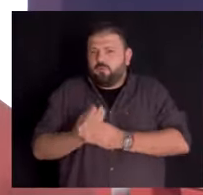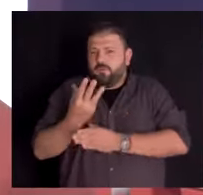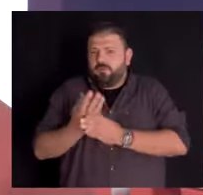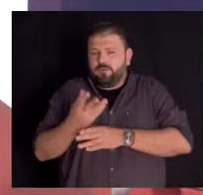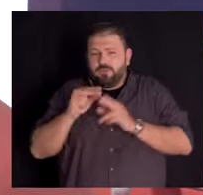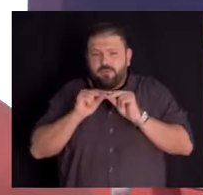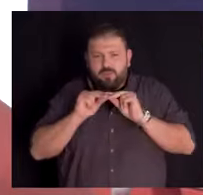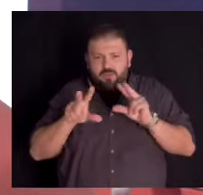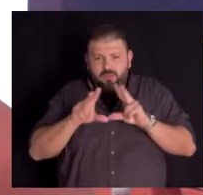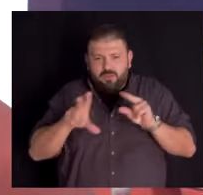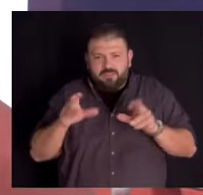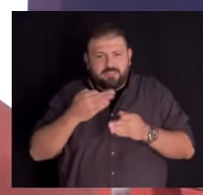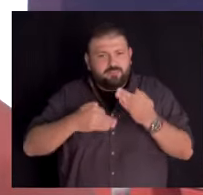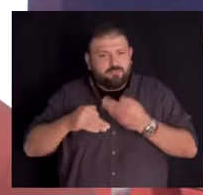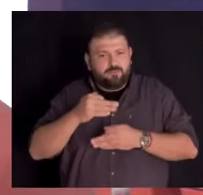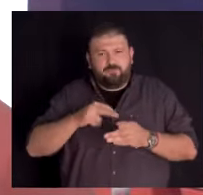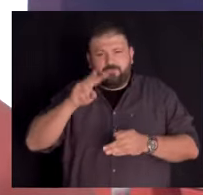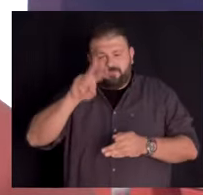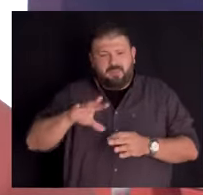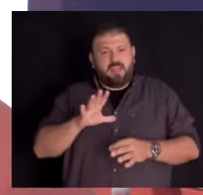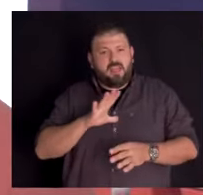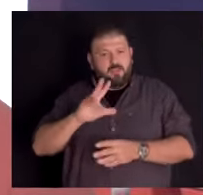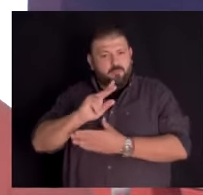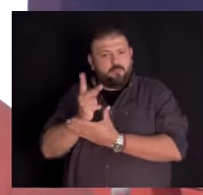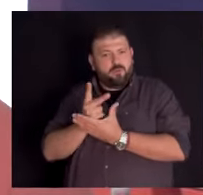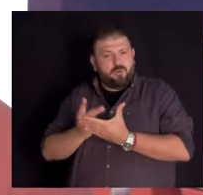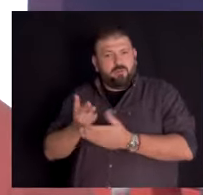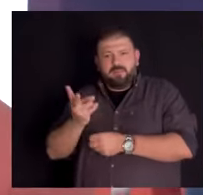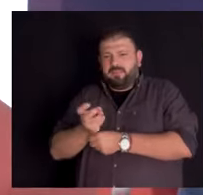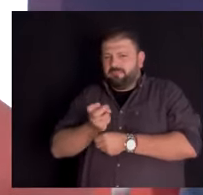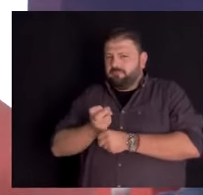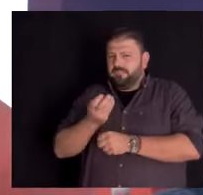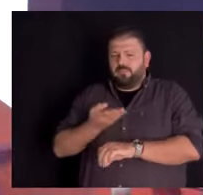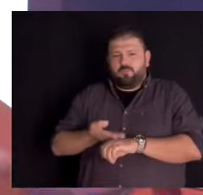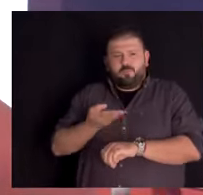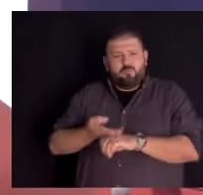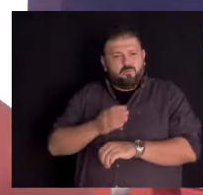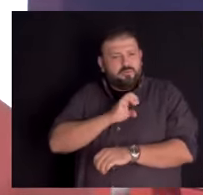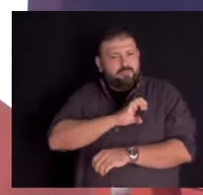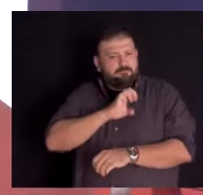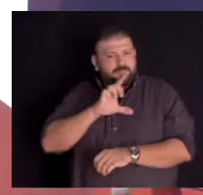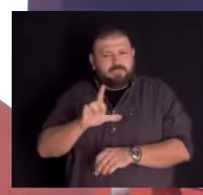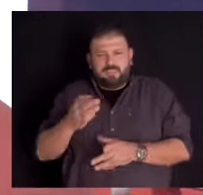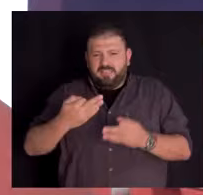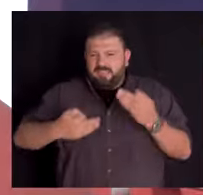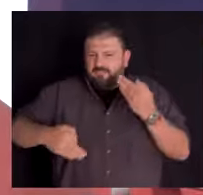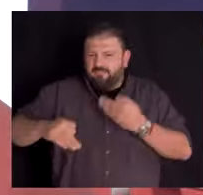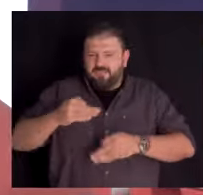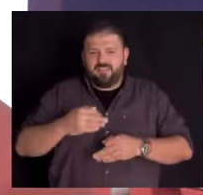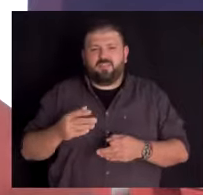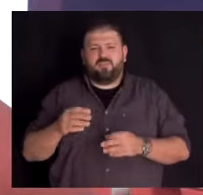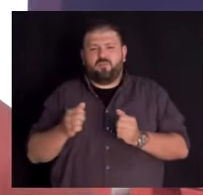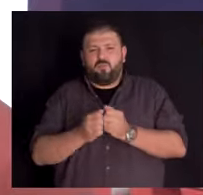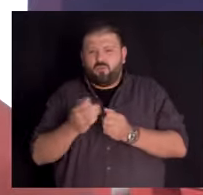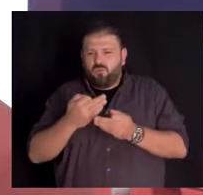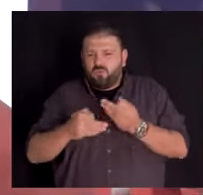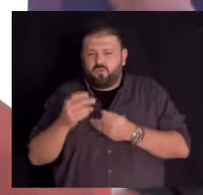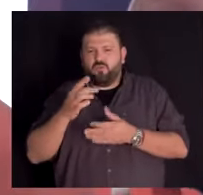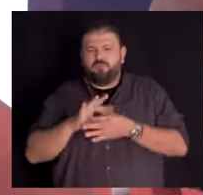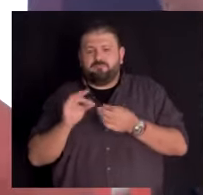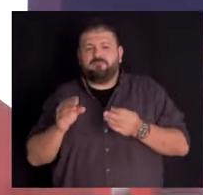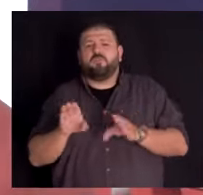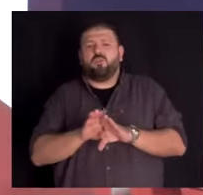que como saben vamos a tener un programa con invitados muy, muy especiales que vienen aquí con todo a compartirles cómo OmniLife